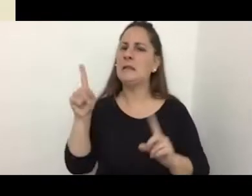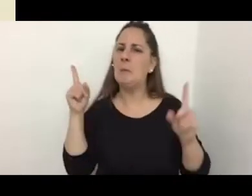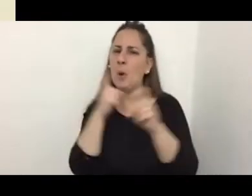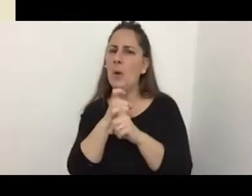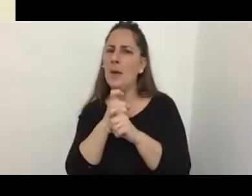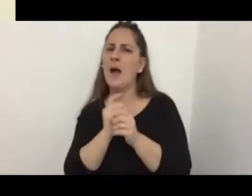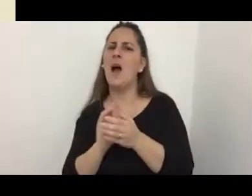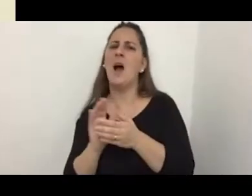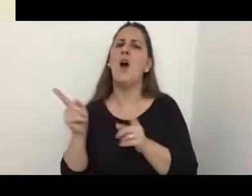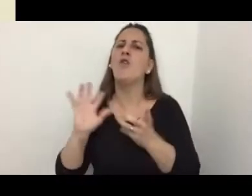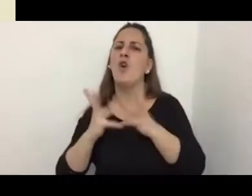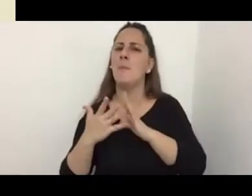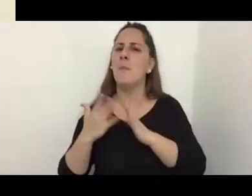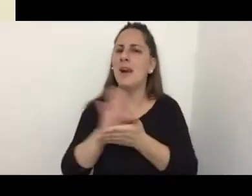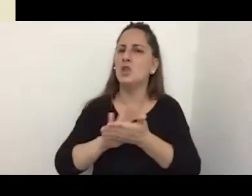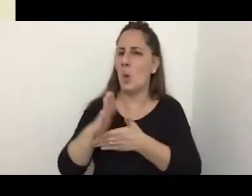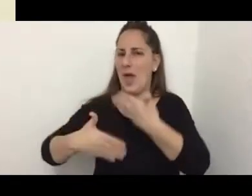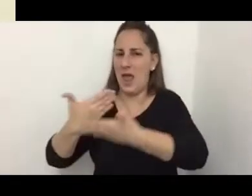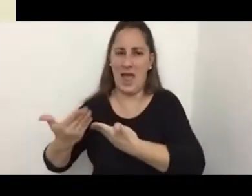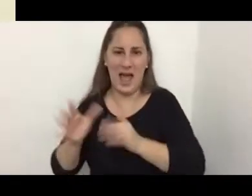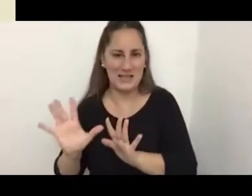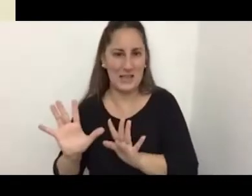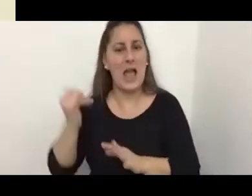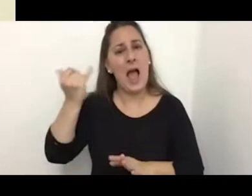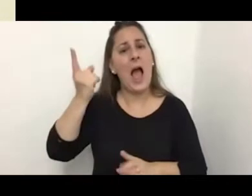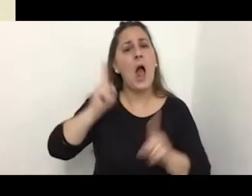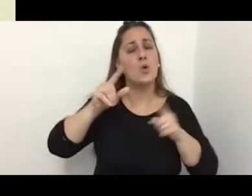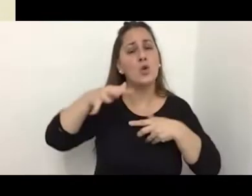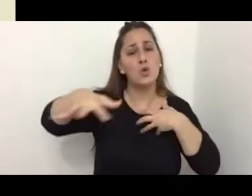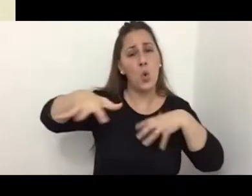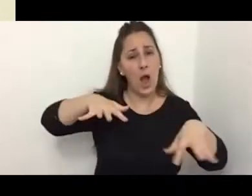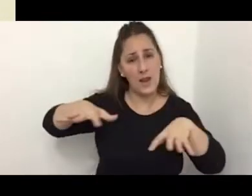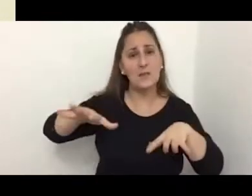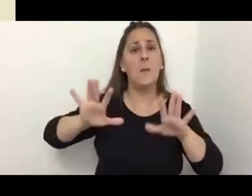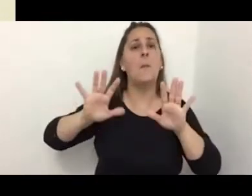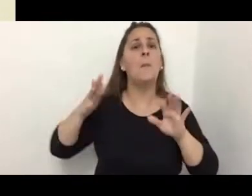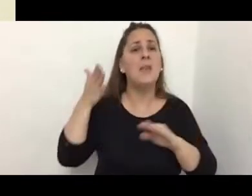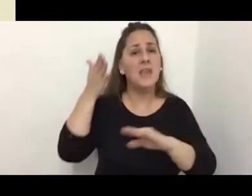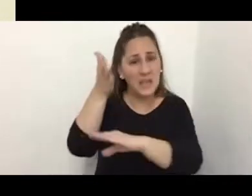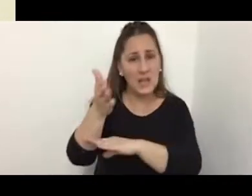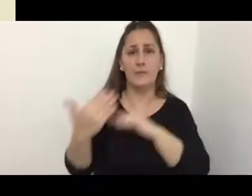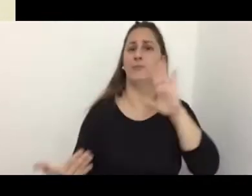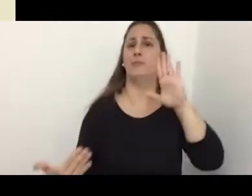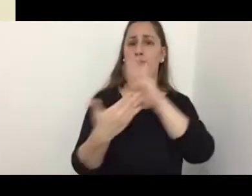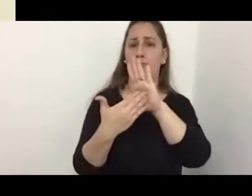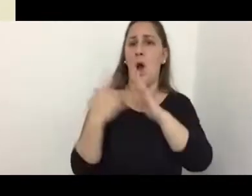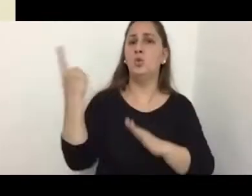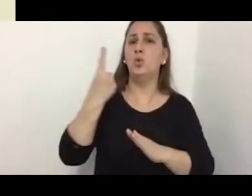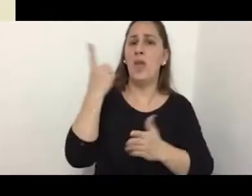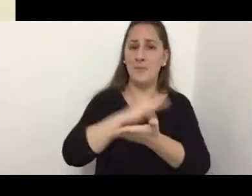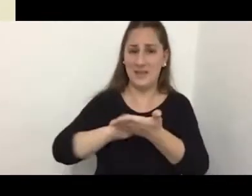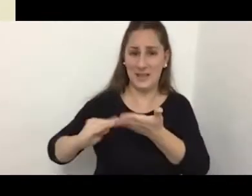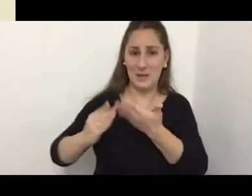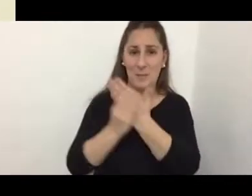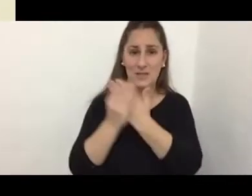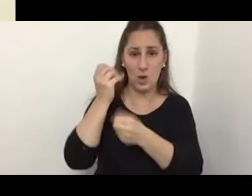resolver con este procedimiento. Hay ámbitos donde se establece que previo a recurrir a la autoridad administrativa, si a algunos les preocupa